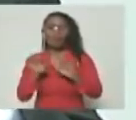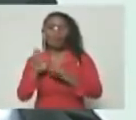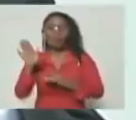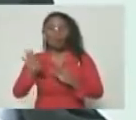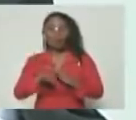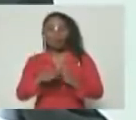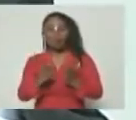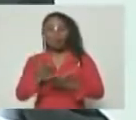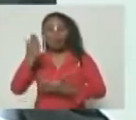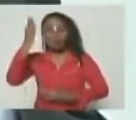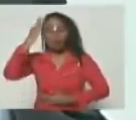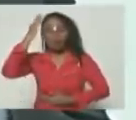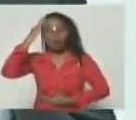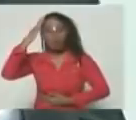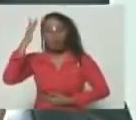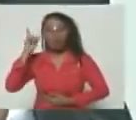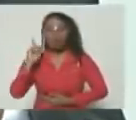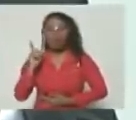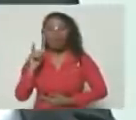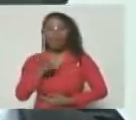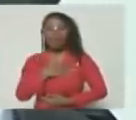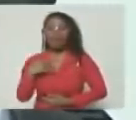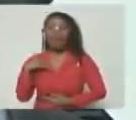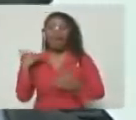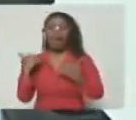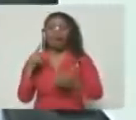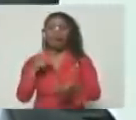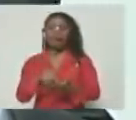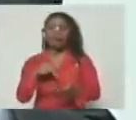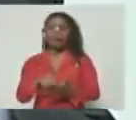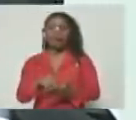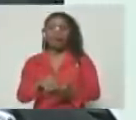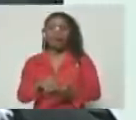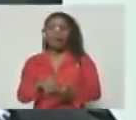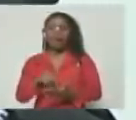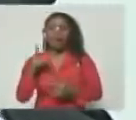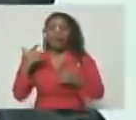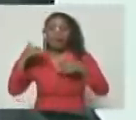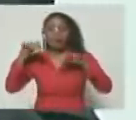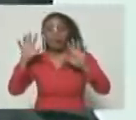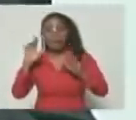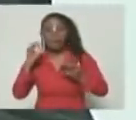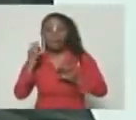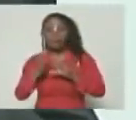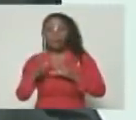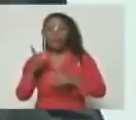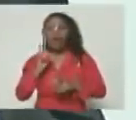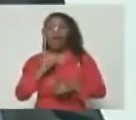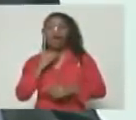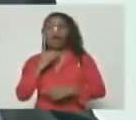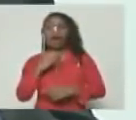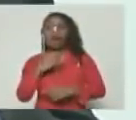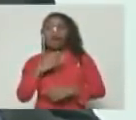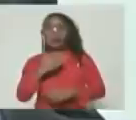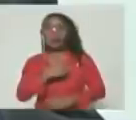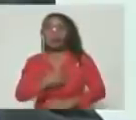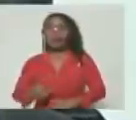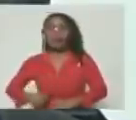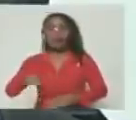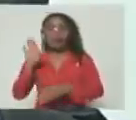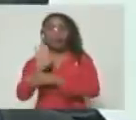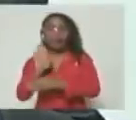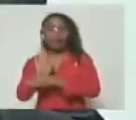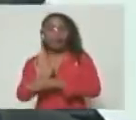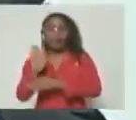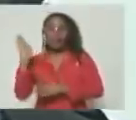sabe que quieren ahora participar, y si que llegaran a participar algunos, cuidado, presidente, ¿de